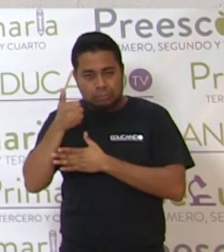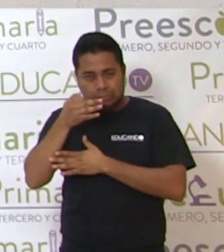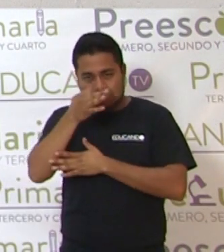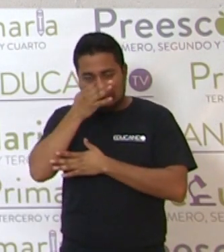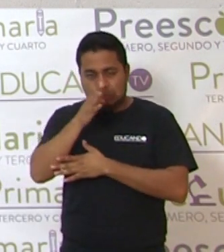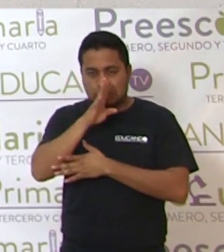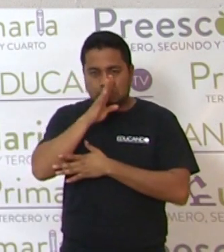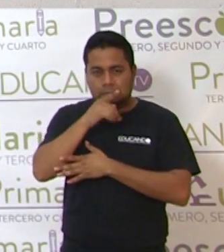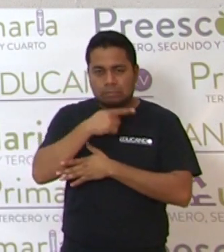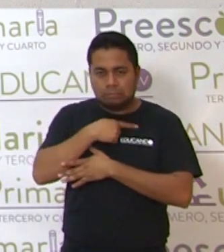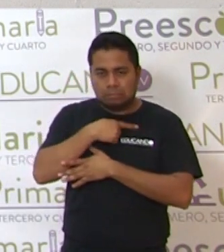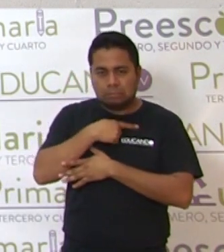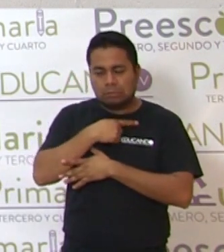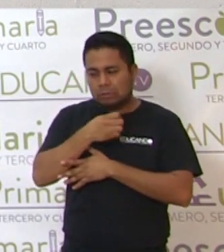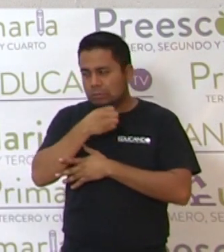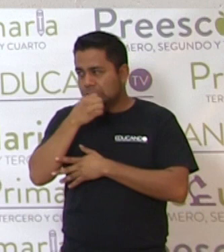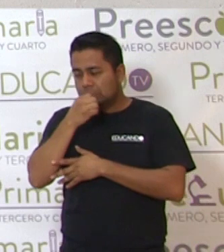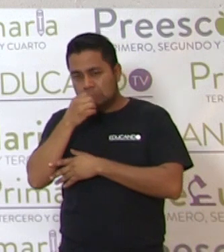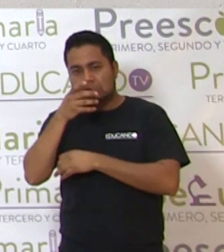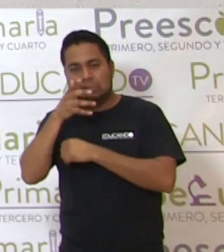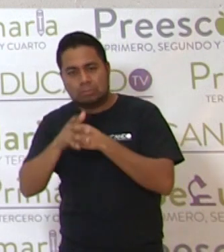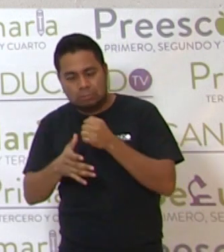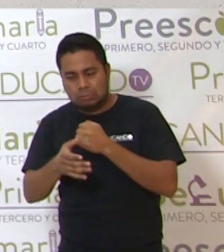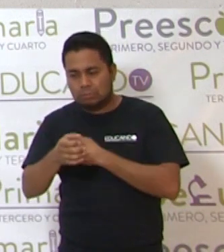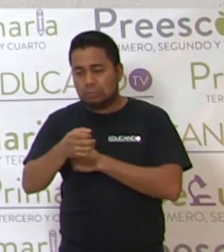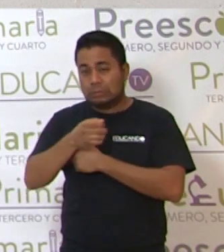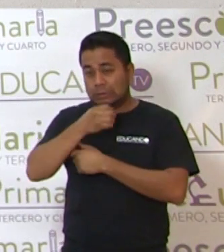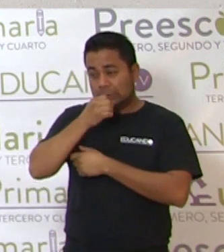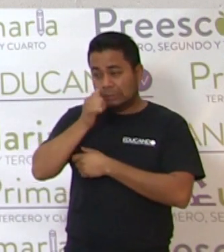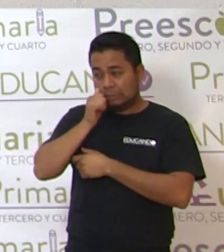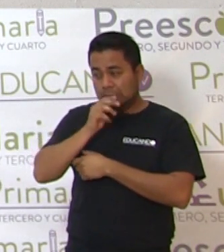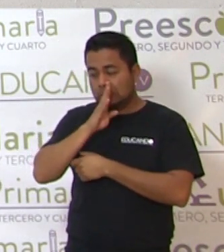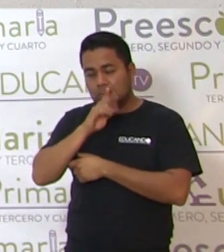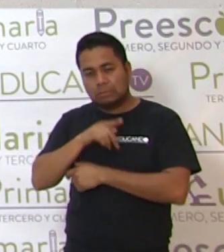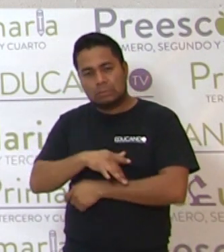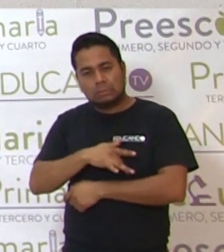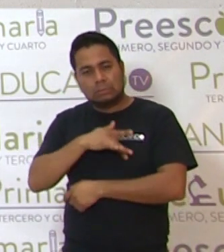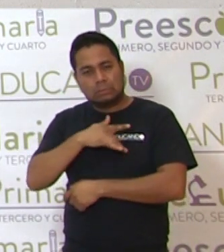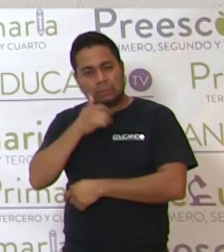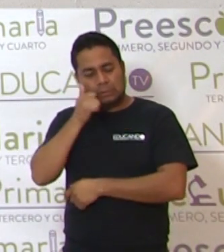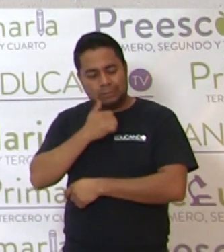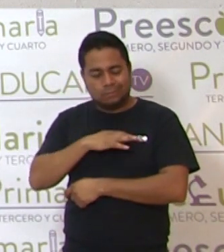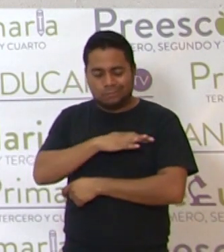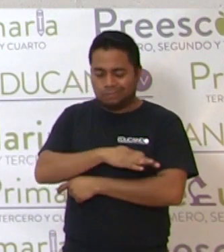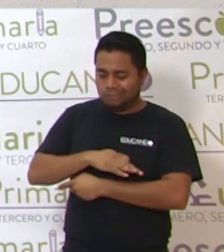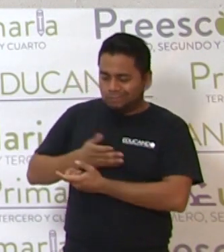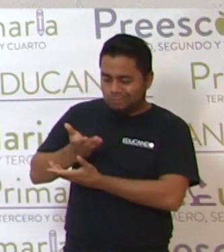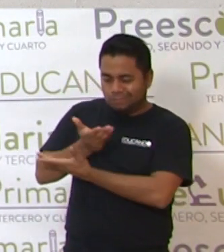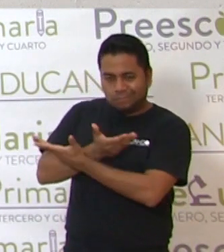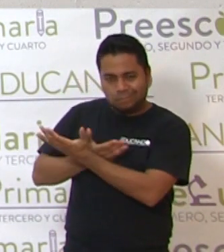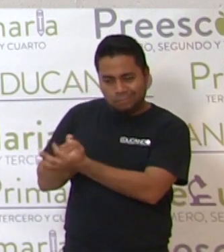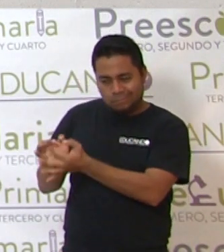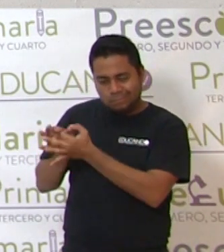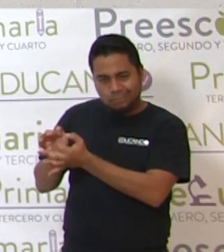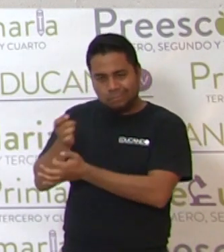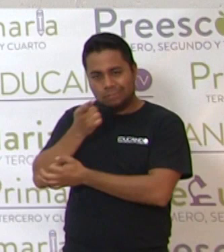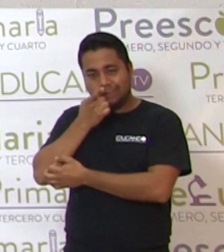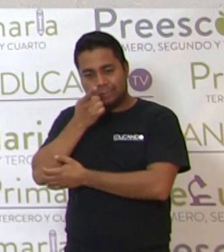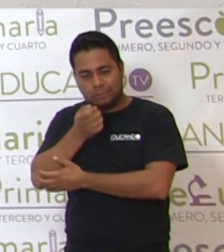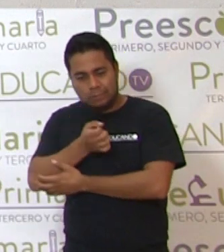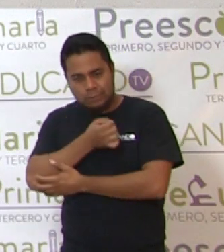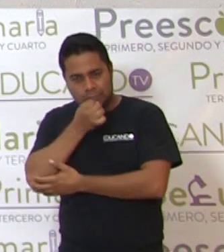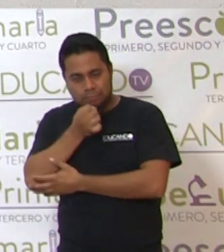madre y yo dejamos de rezar. Rezar con mi madre ha sido siempre mi más perfecta felicidad. Cuando ella dice la